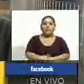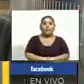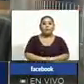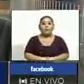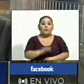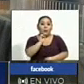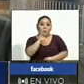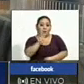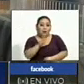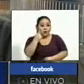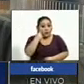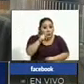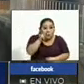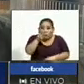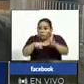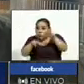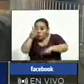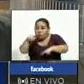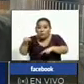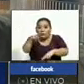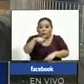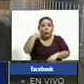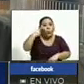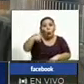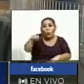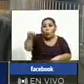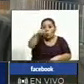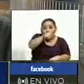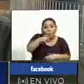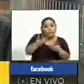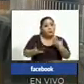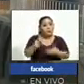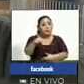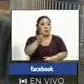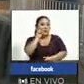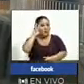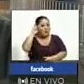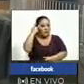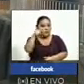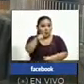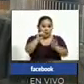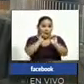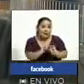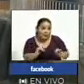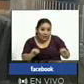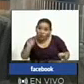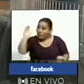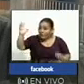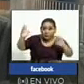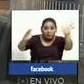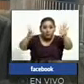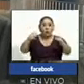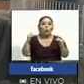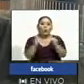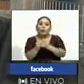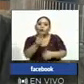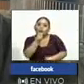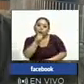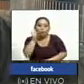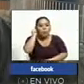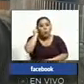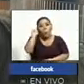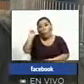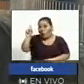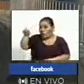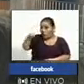y que esperan dar prioridad a personas en situación de vulnerabilidad. Esto significa a menores de edad, también tercera edad y con algún